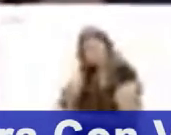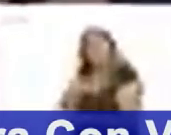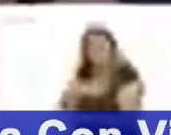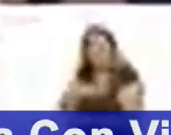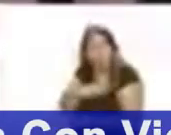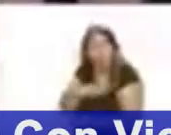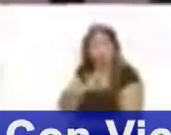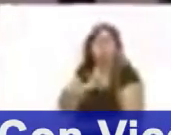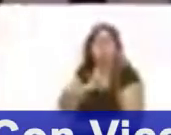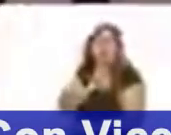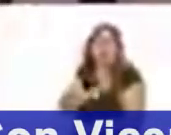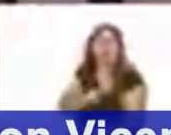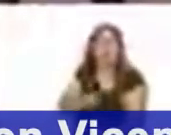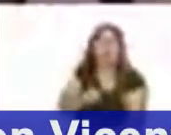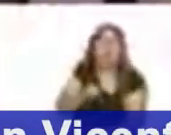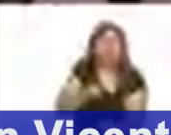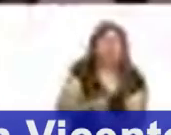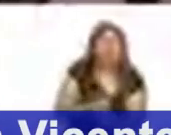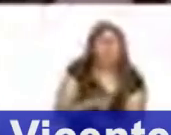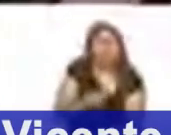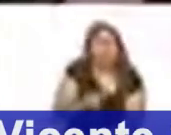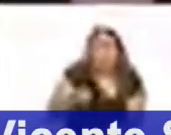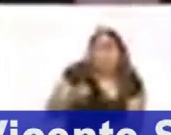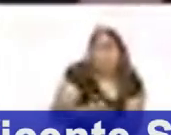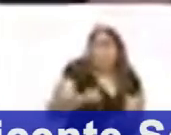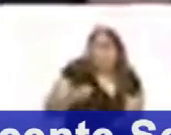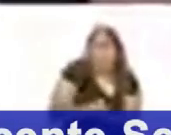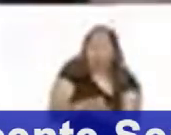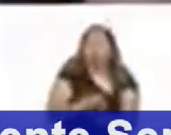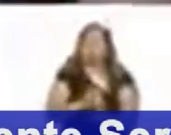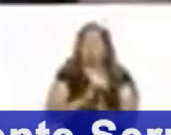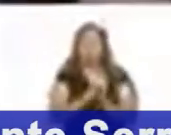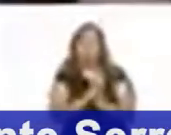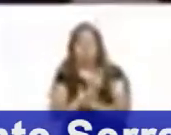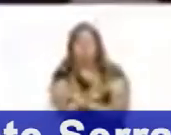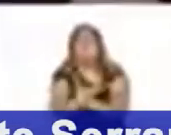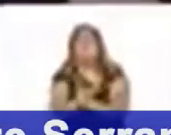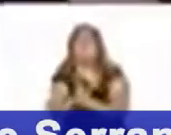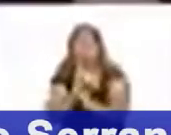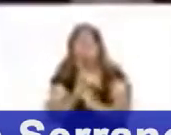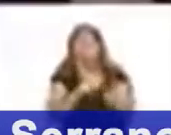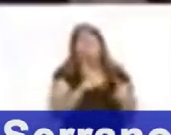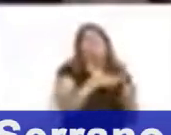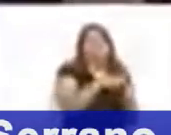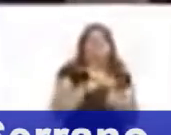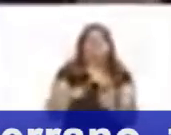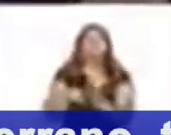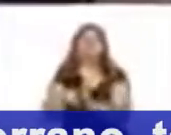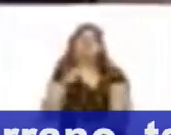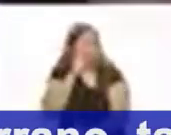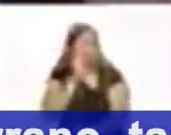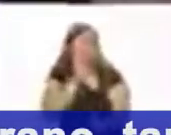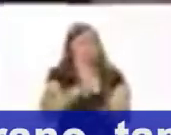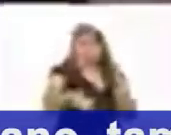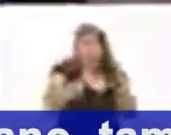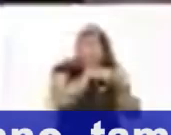mejores oportunidades. Luchemos del lado correcto de la historia. Gracias por su